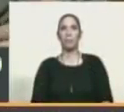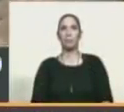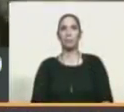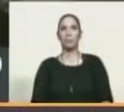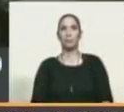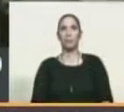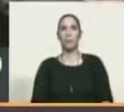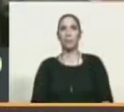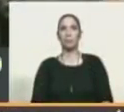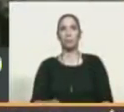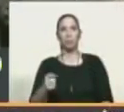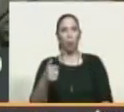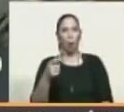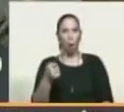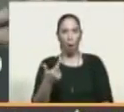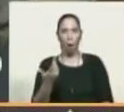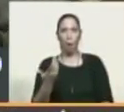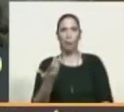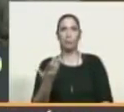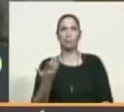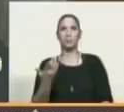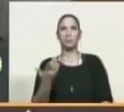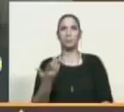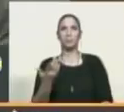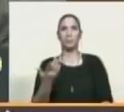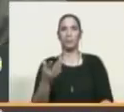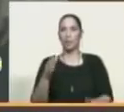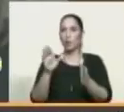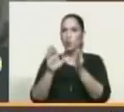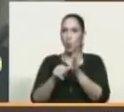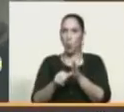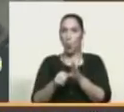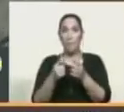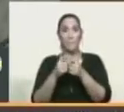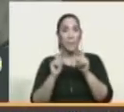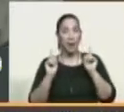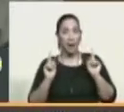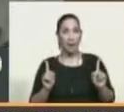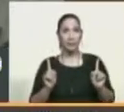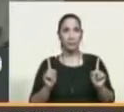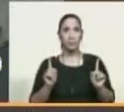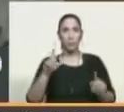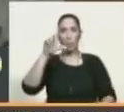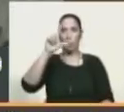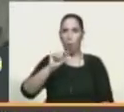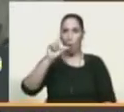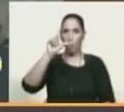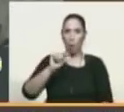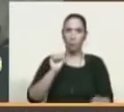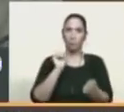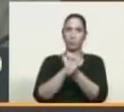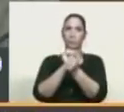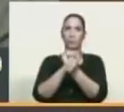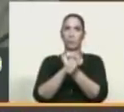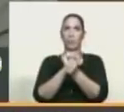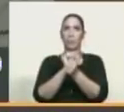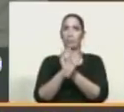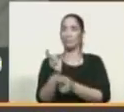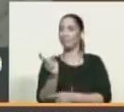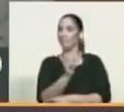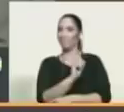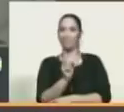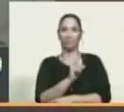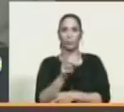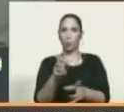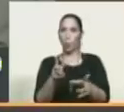de poco monto de lo estafado. Pero rebaja la pena, pero no la condición de cobrarle